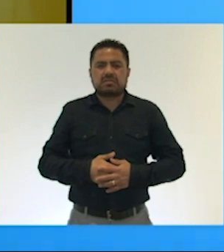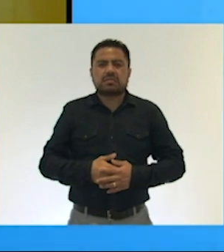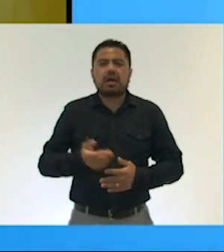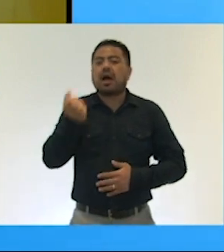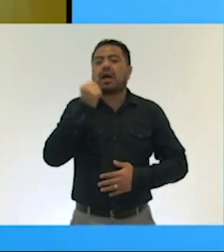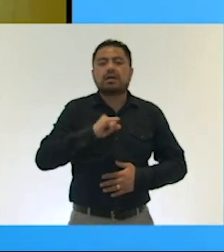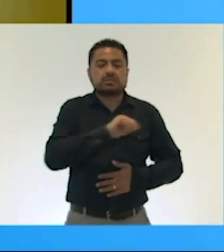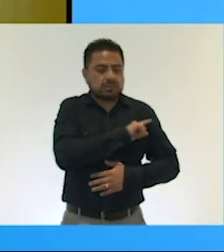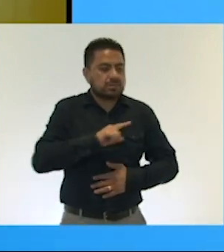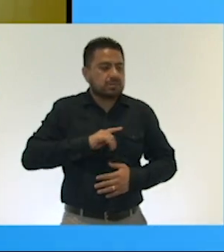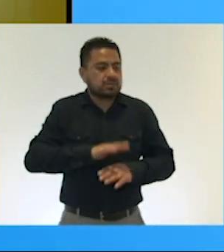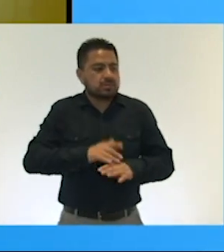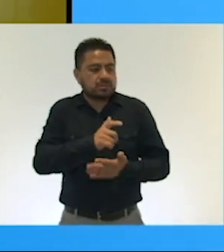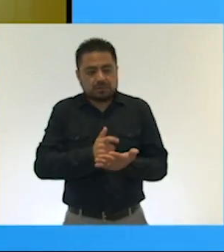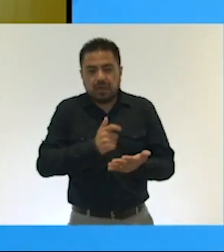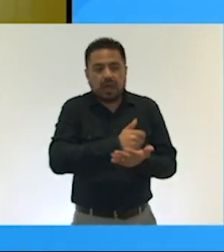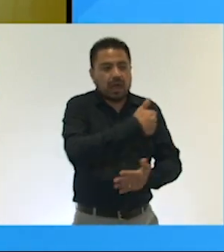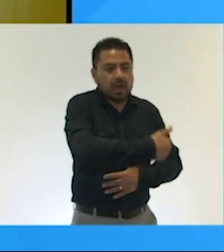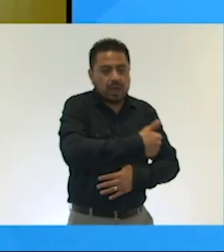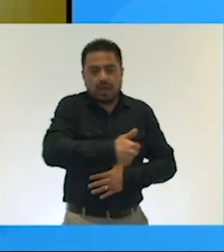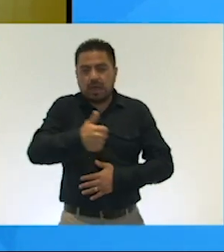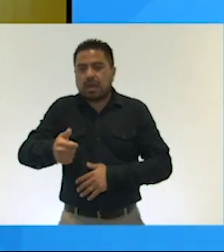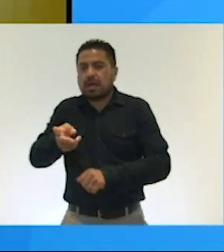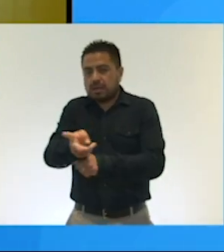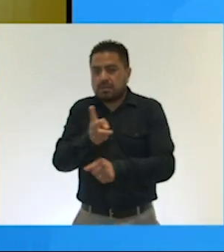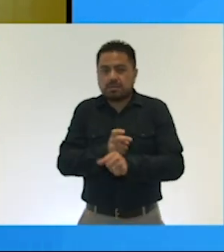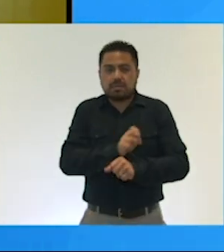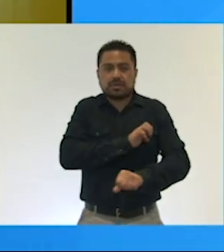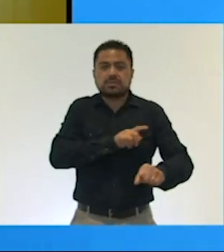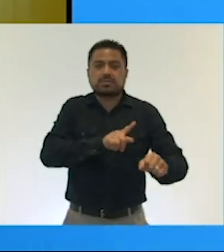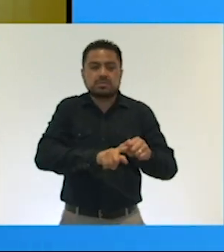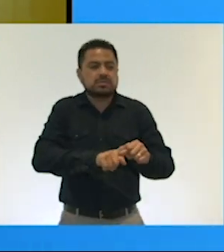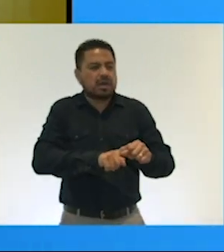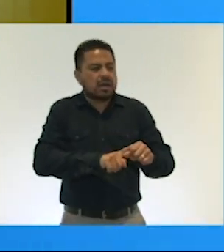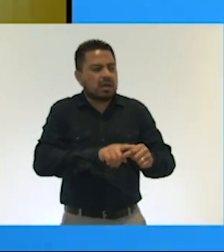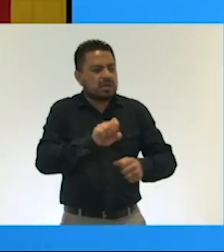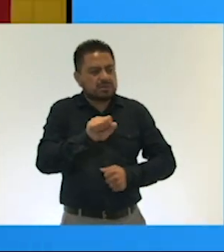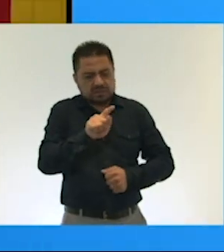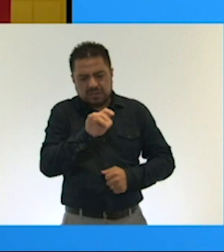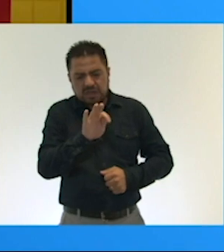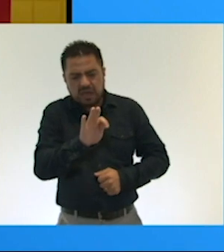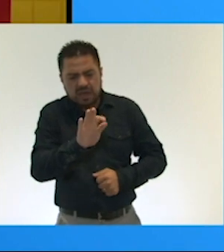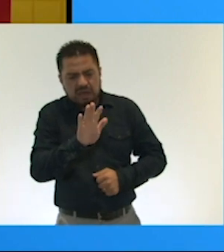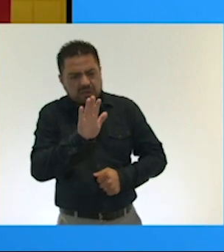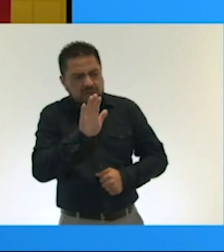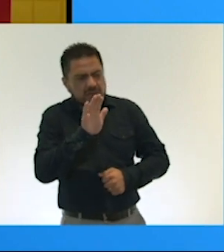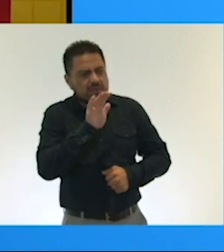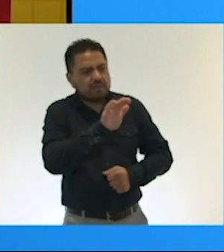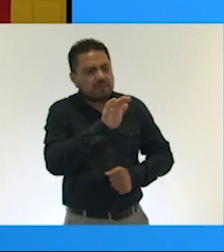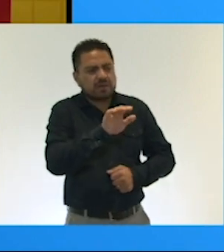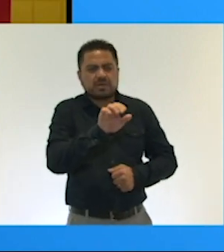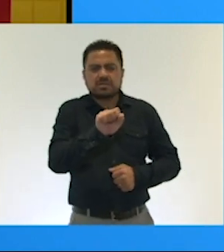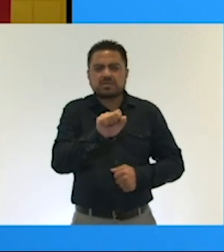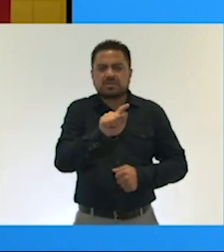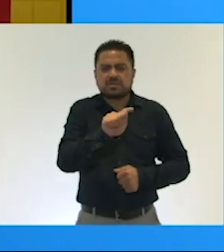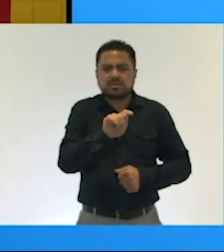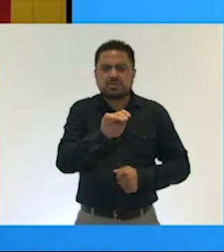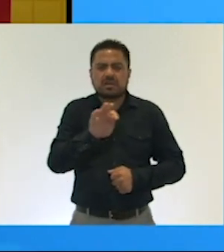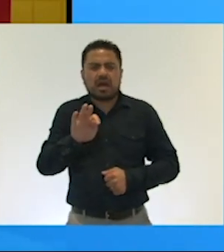que le debes de dar dinero a cada invitado para que... ¡Staff! ¡Staff!